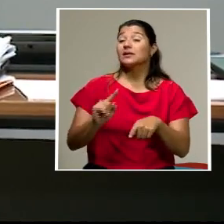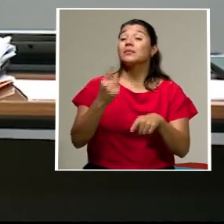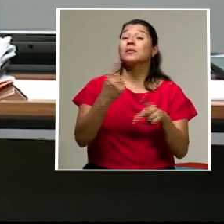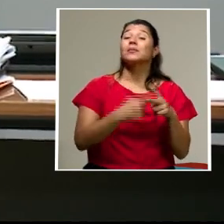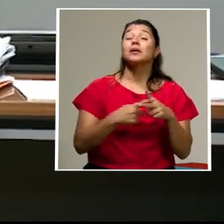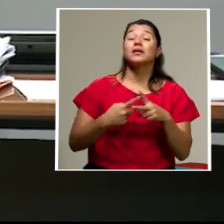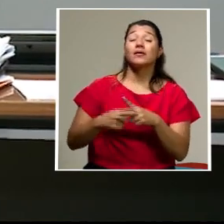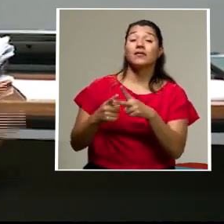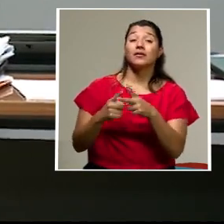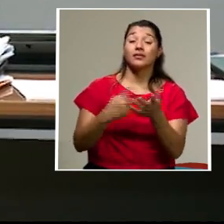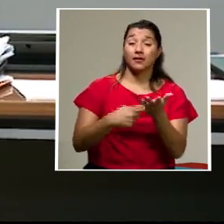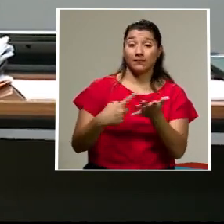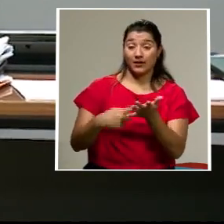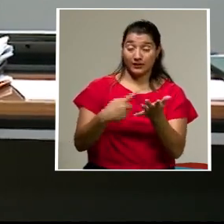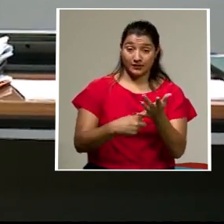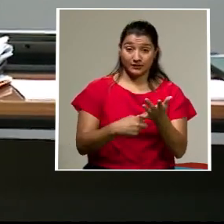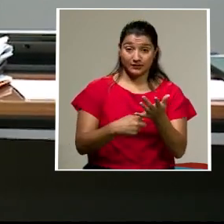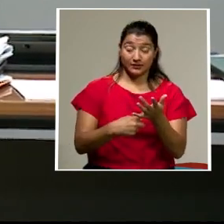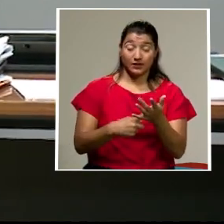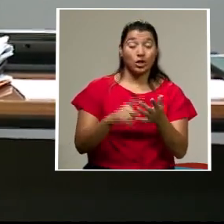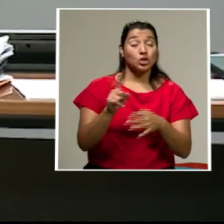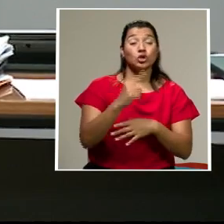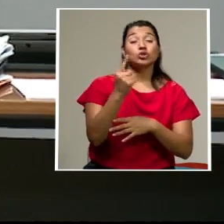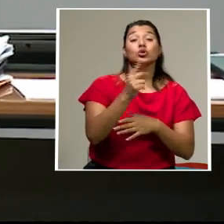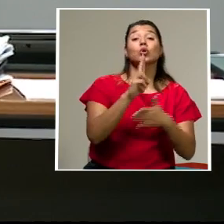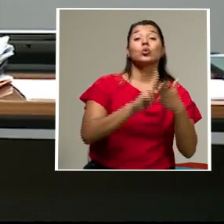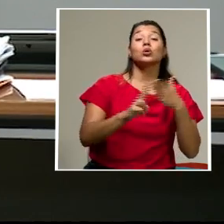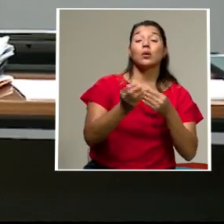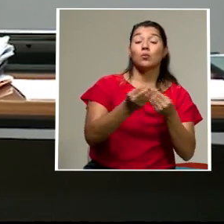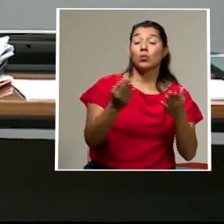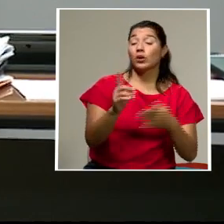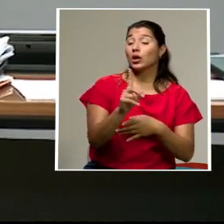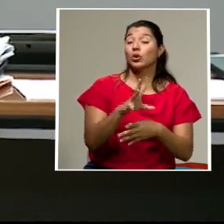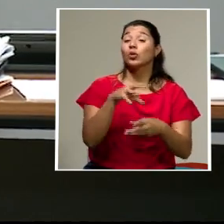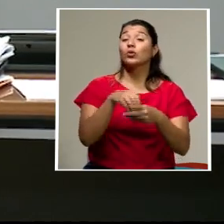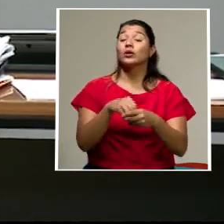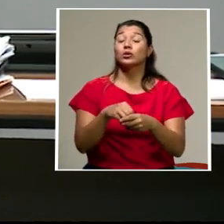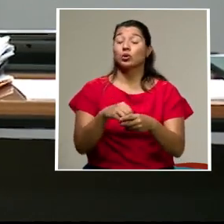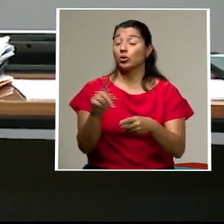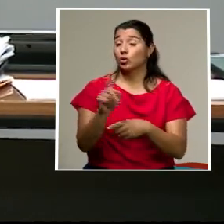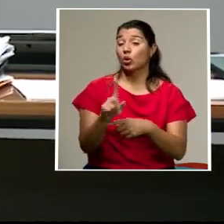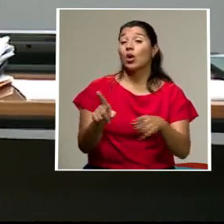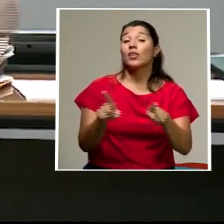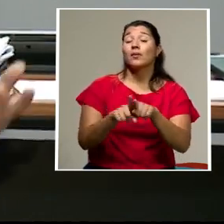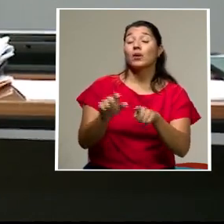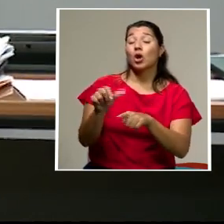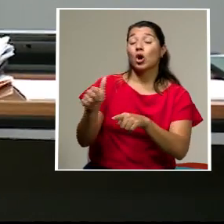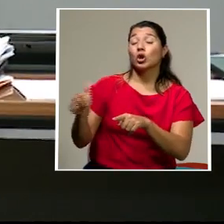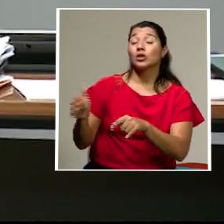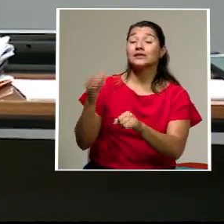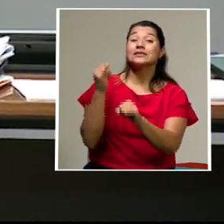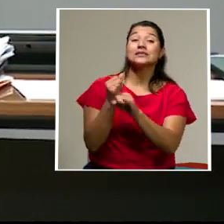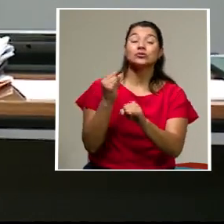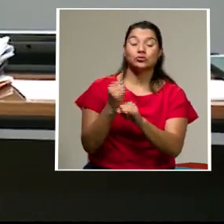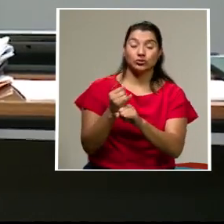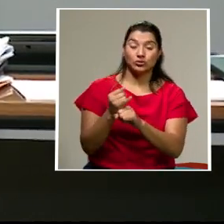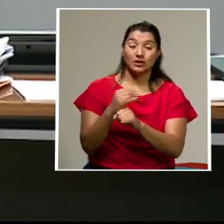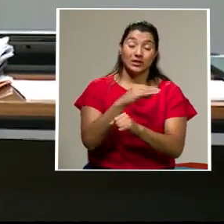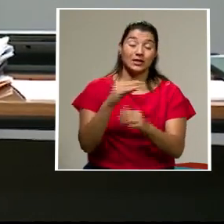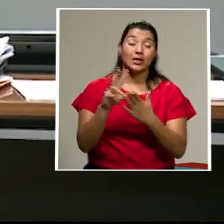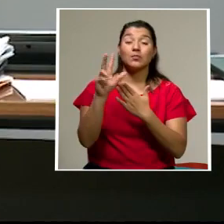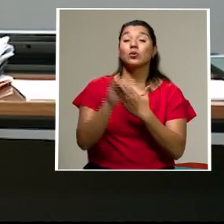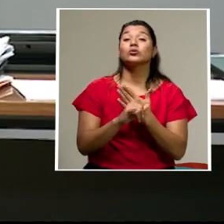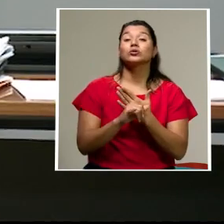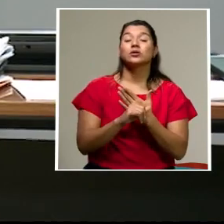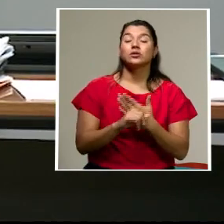Francisco, no solo las universidades pretenden acudir a la sala constitucional, muchas otras, e inclusive el proyecto pues estaría